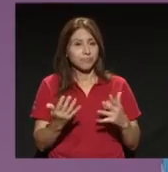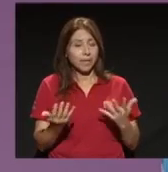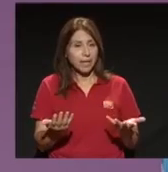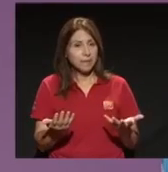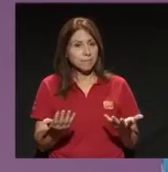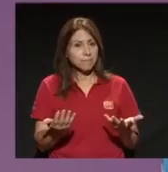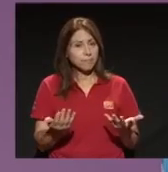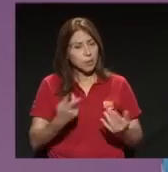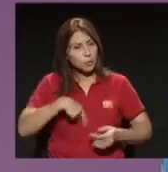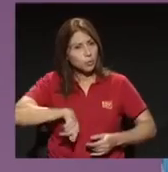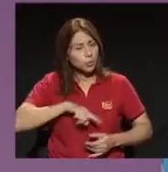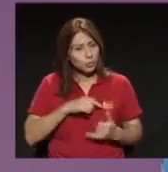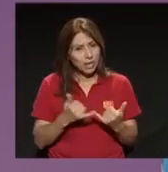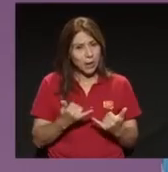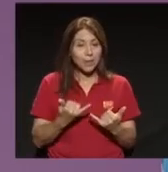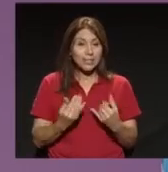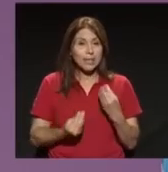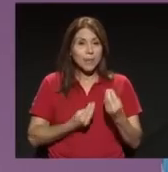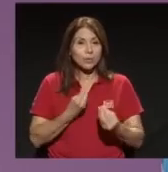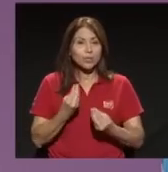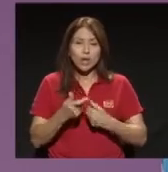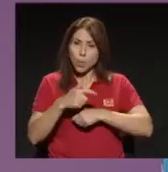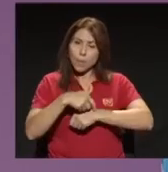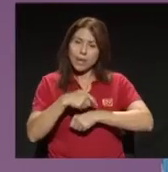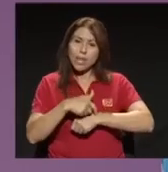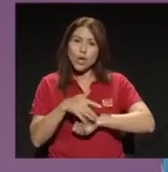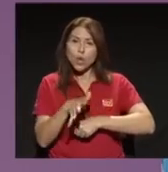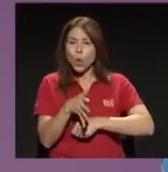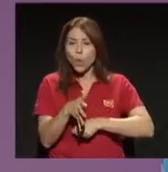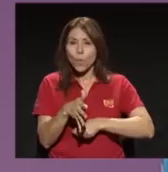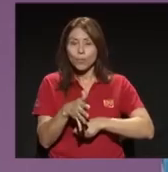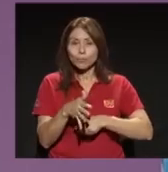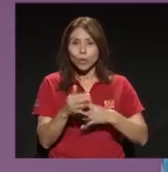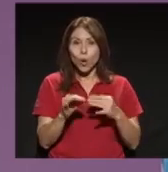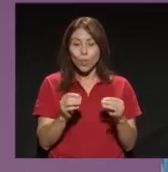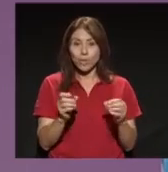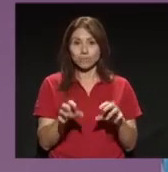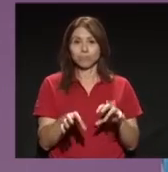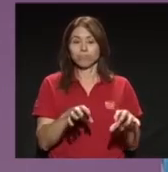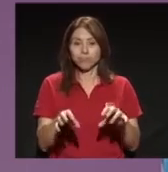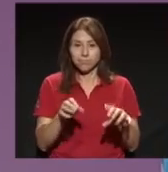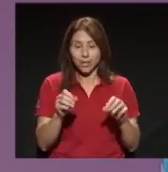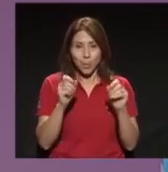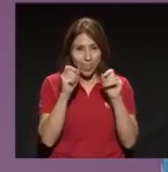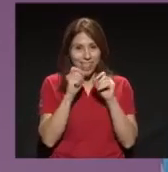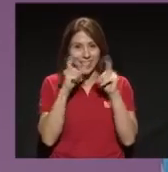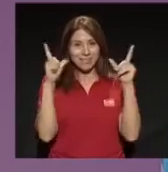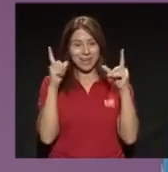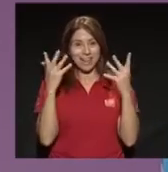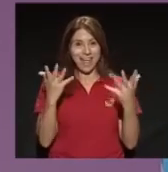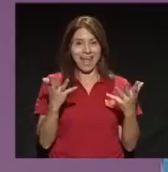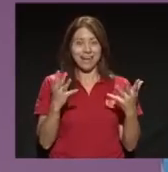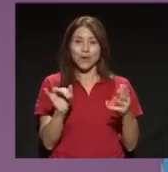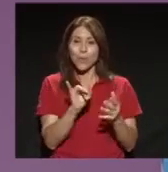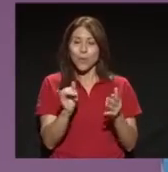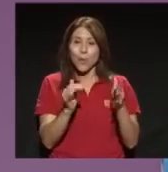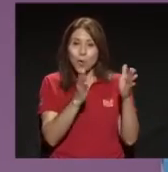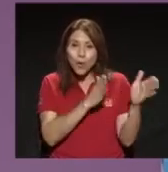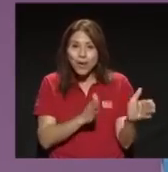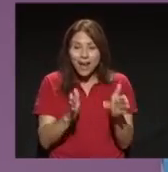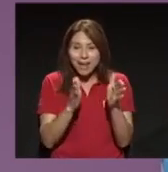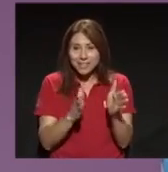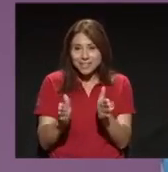estamos pasando temas más bien en un periodo como más bien de despertar yo diría no de un poco de organizarnos